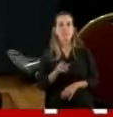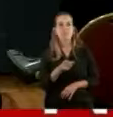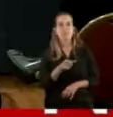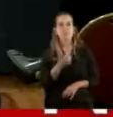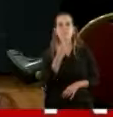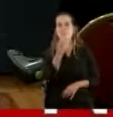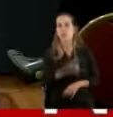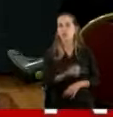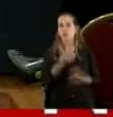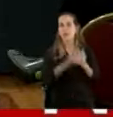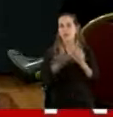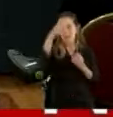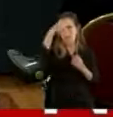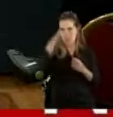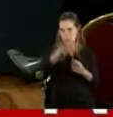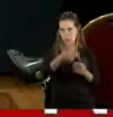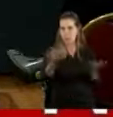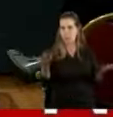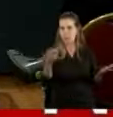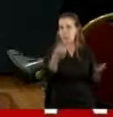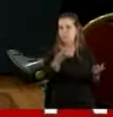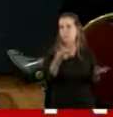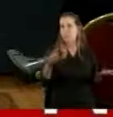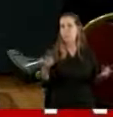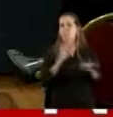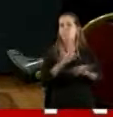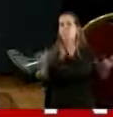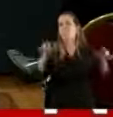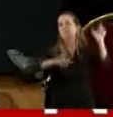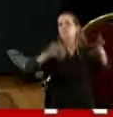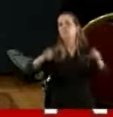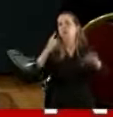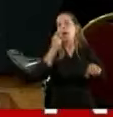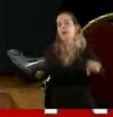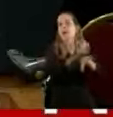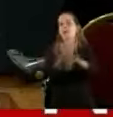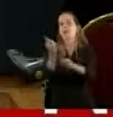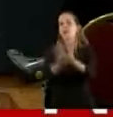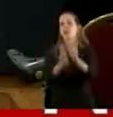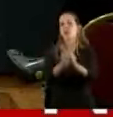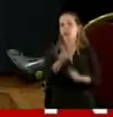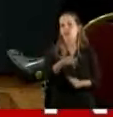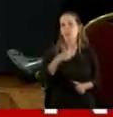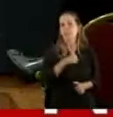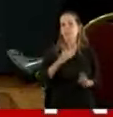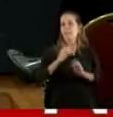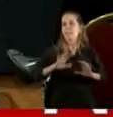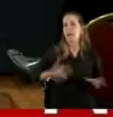para la ministra Bullrich. Ministra, ¿qué se le puede decir a las rosarinas y a las rosarinas que en este momento se sienten como objetivo